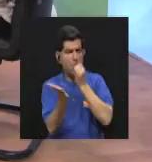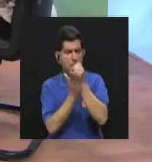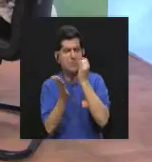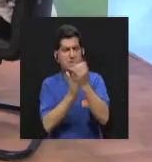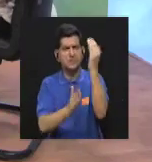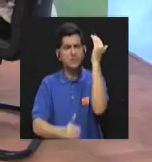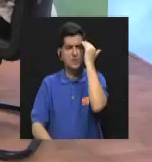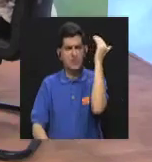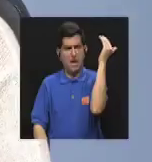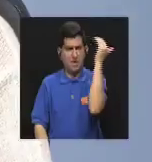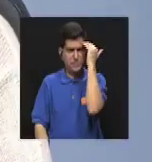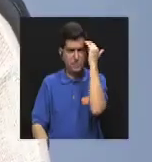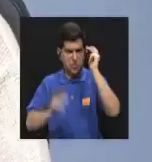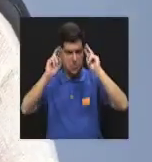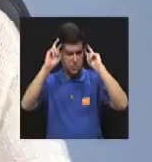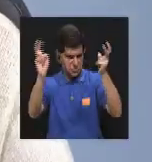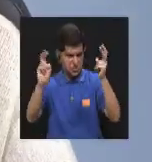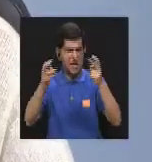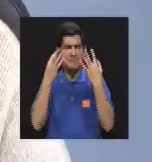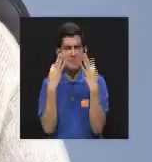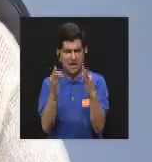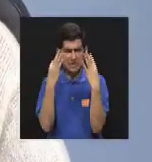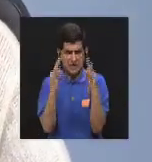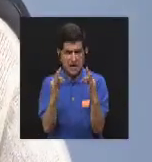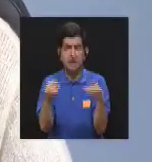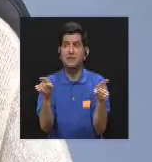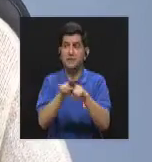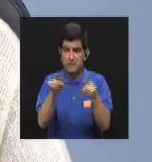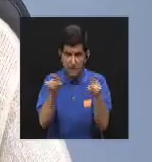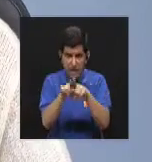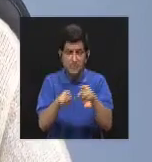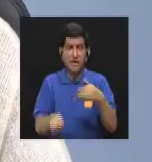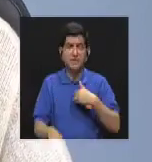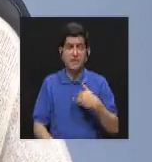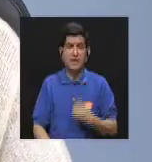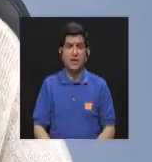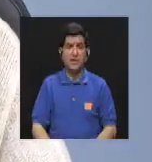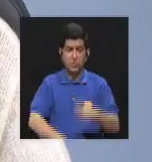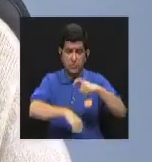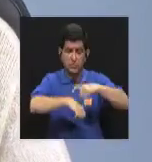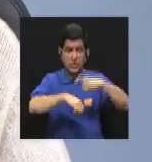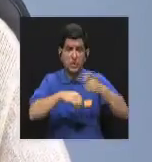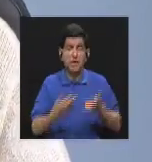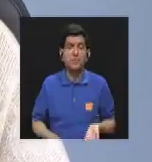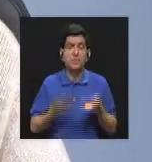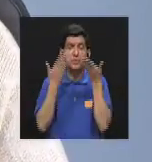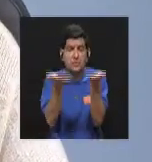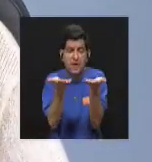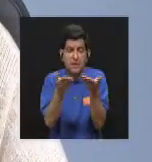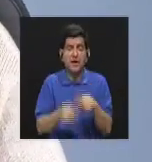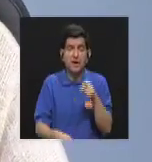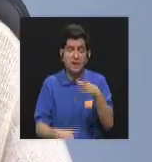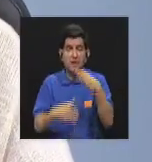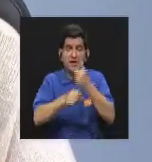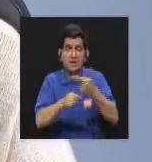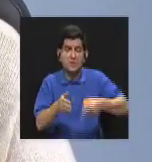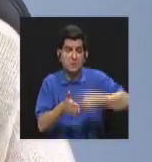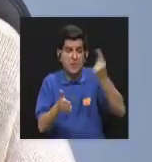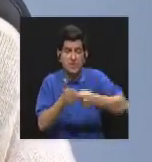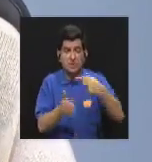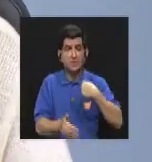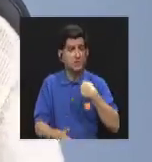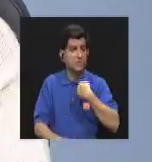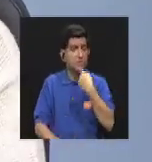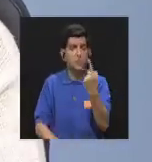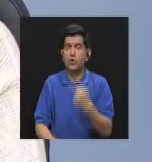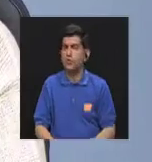una investigación a conciencia de cuál es el tema que vamos a tratar, sino que además tenemos plazos de entrega y entonces eso hace, muchas